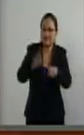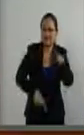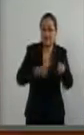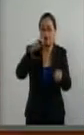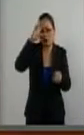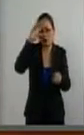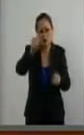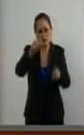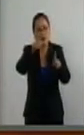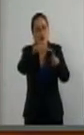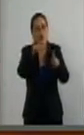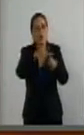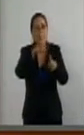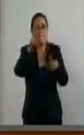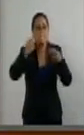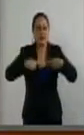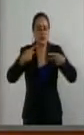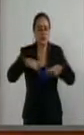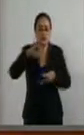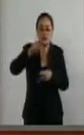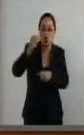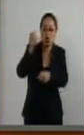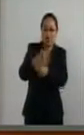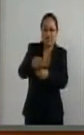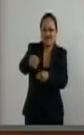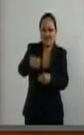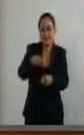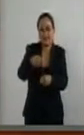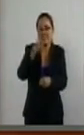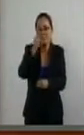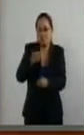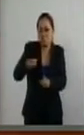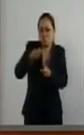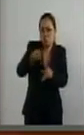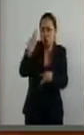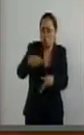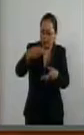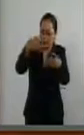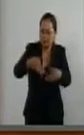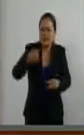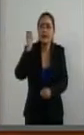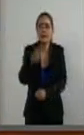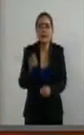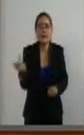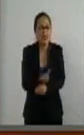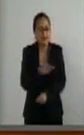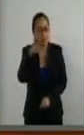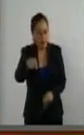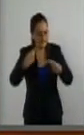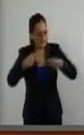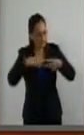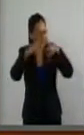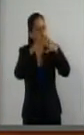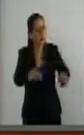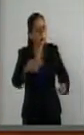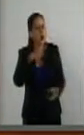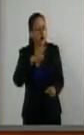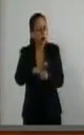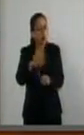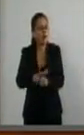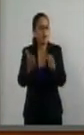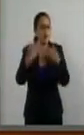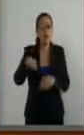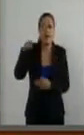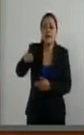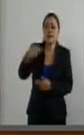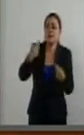personas no localizadas y llamarle a las cosas como son. Son personas que están desaparecidas. Son personas que tal